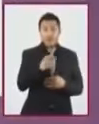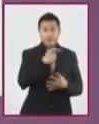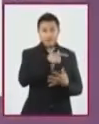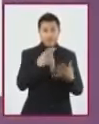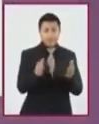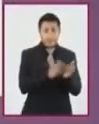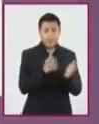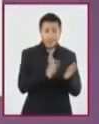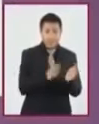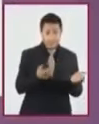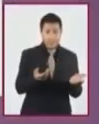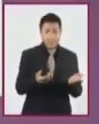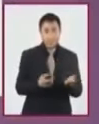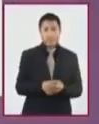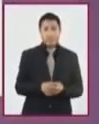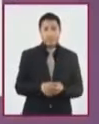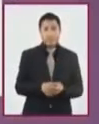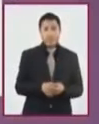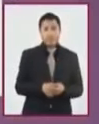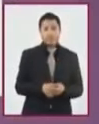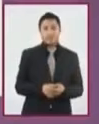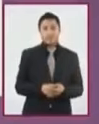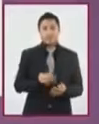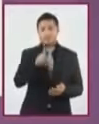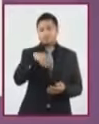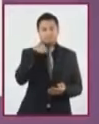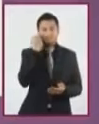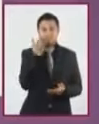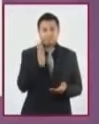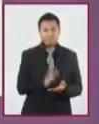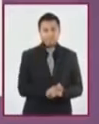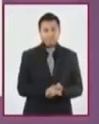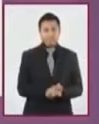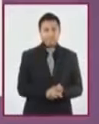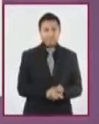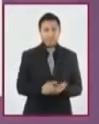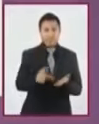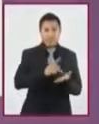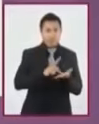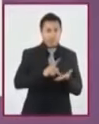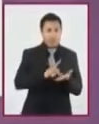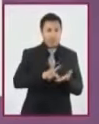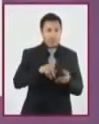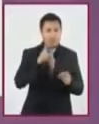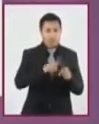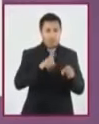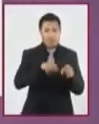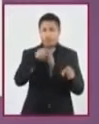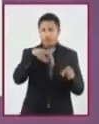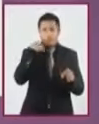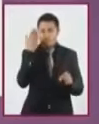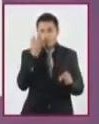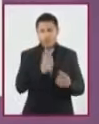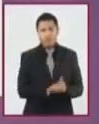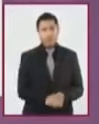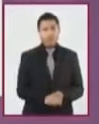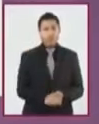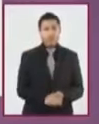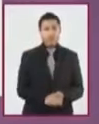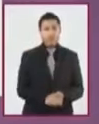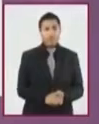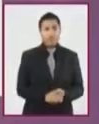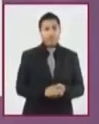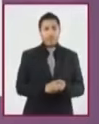una hoja de papel, puede ser una cartulina o papel bond, un marcador o plumón del color de su preferencia, una